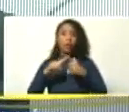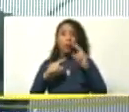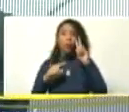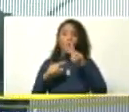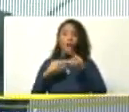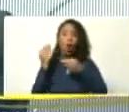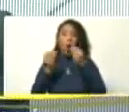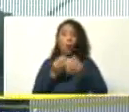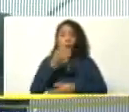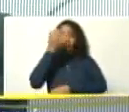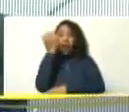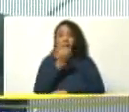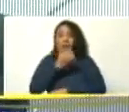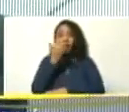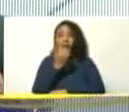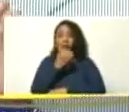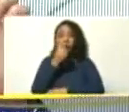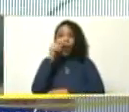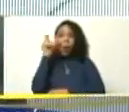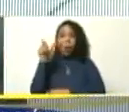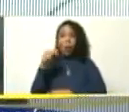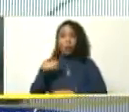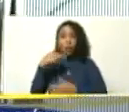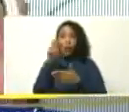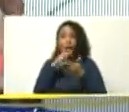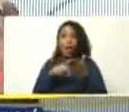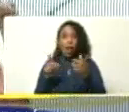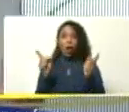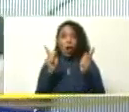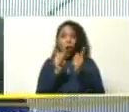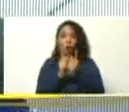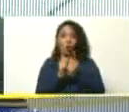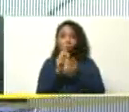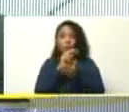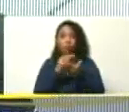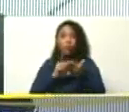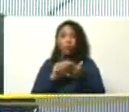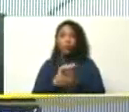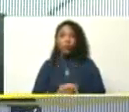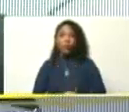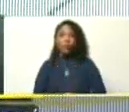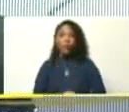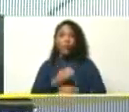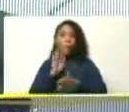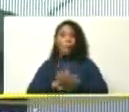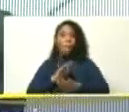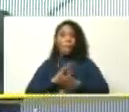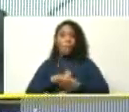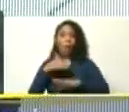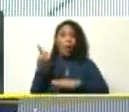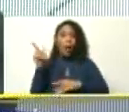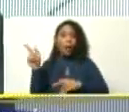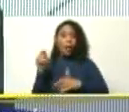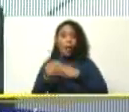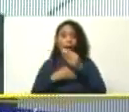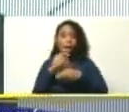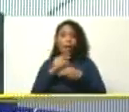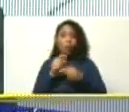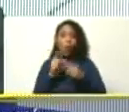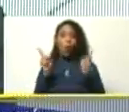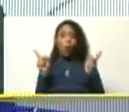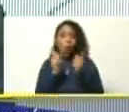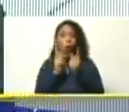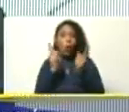poquito del humor de Miquilena, pues le voy a leer una pequeña crónica de Arles, porque Arles recogió en pequeñas